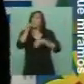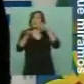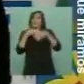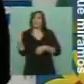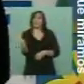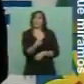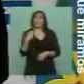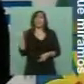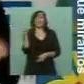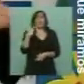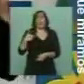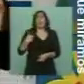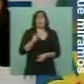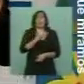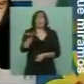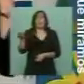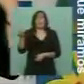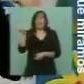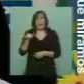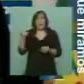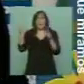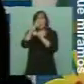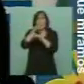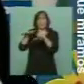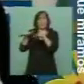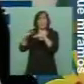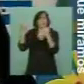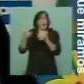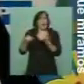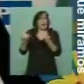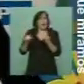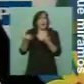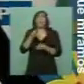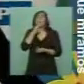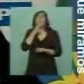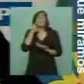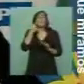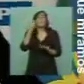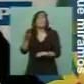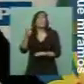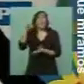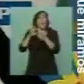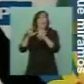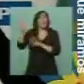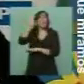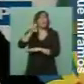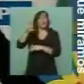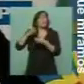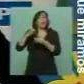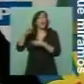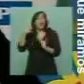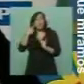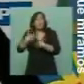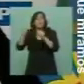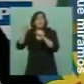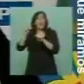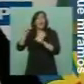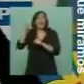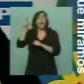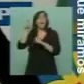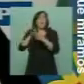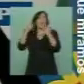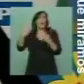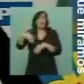las sociedades ahí vemos eh lo que está pasando también en Europa cuando se descubrió que el diario más importante había